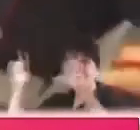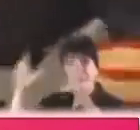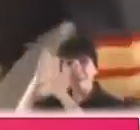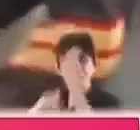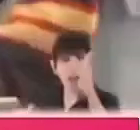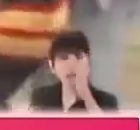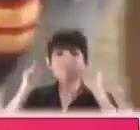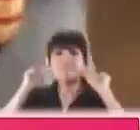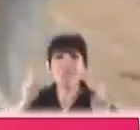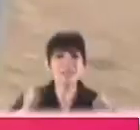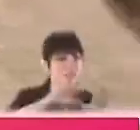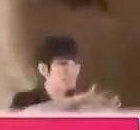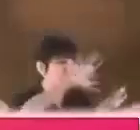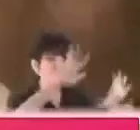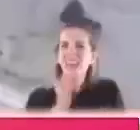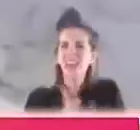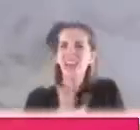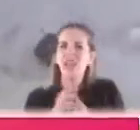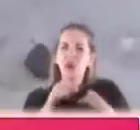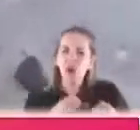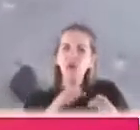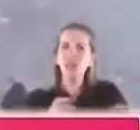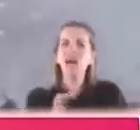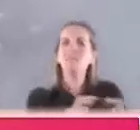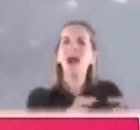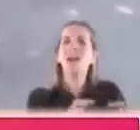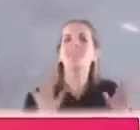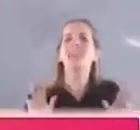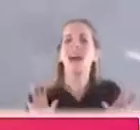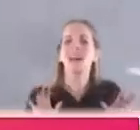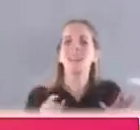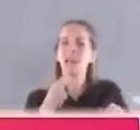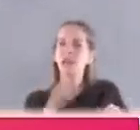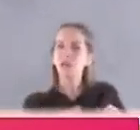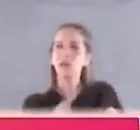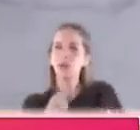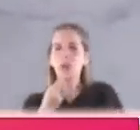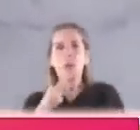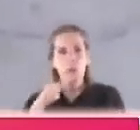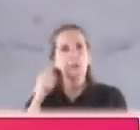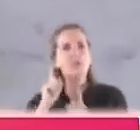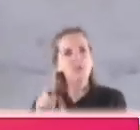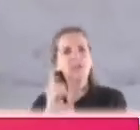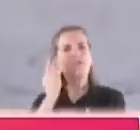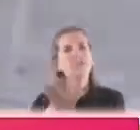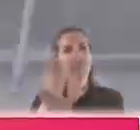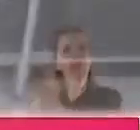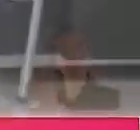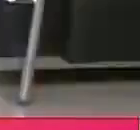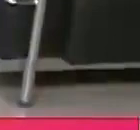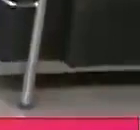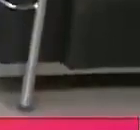celebrado la cumbre iberoamericana, en donde la República Argentina ha obtenido un documento más, a una situación